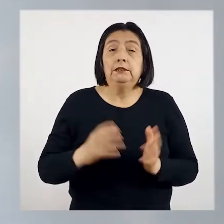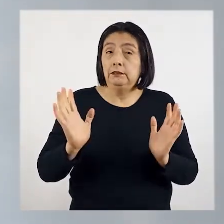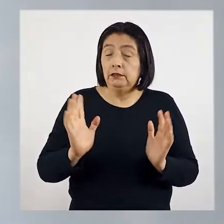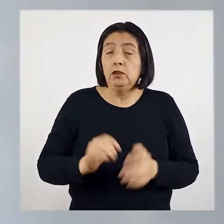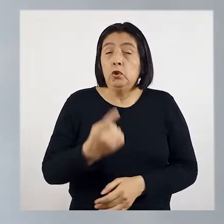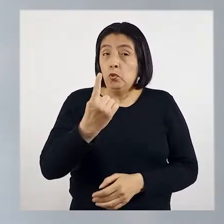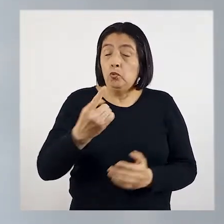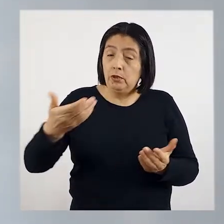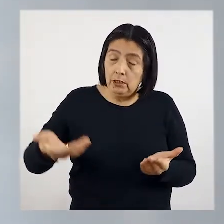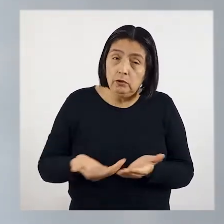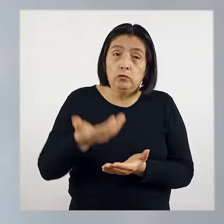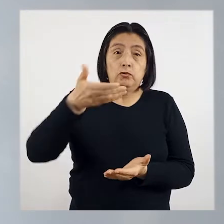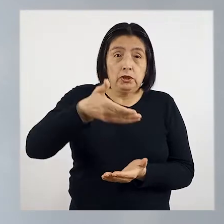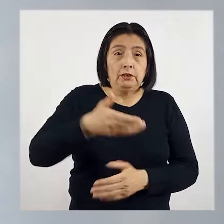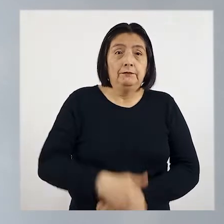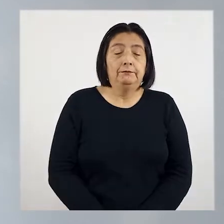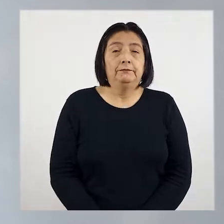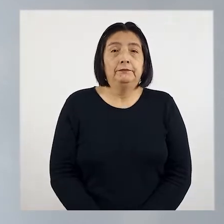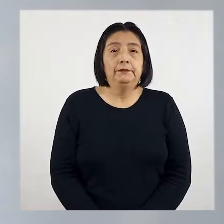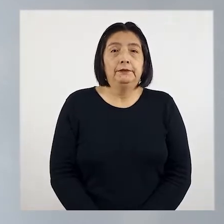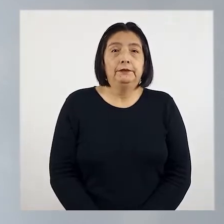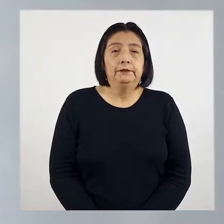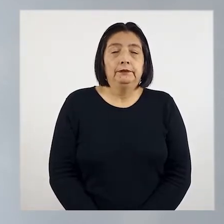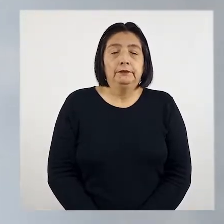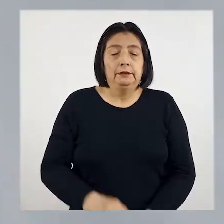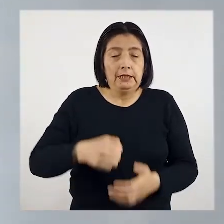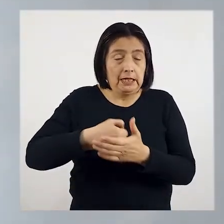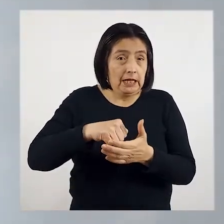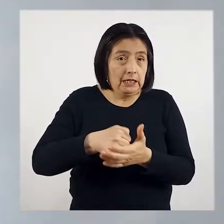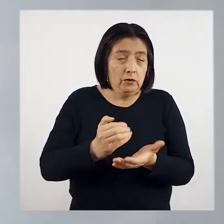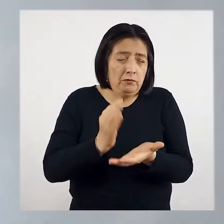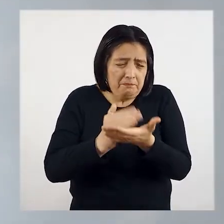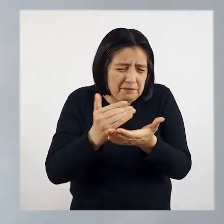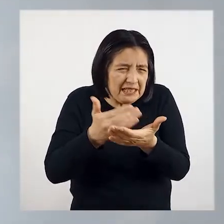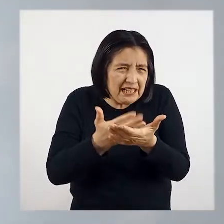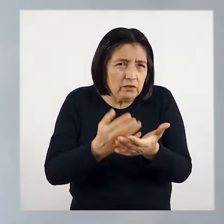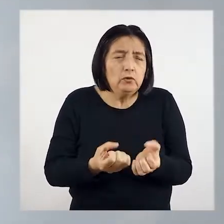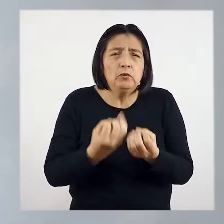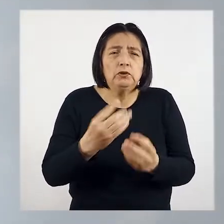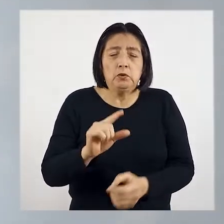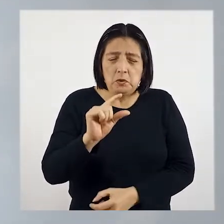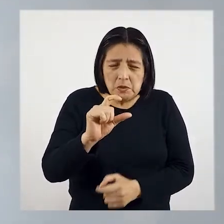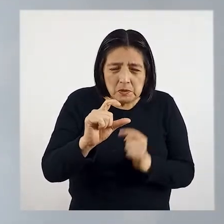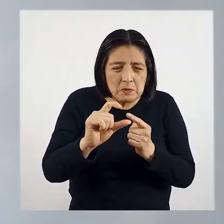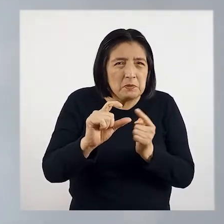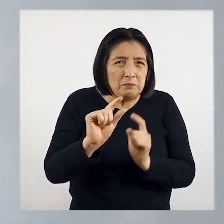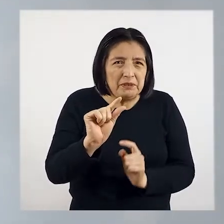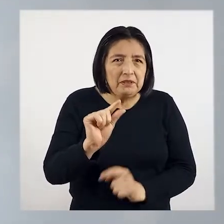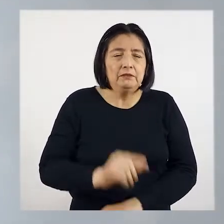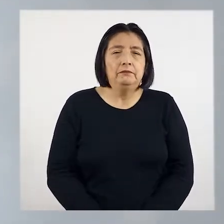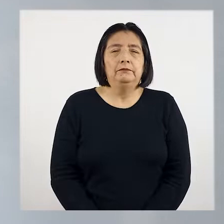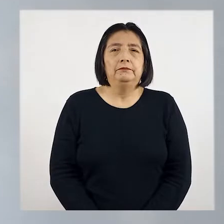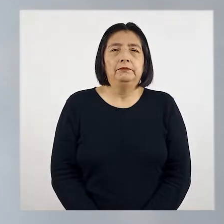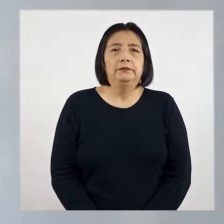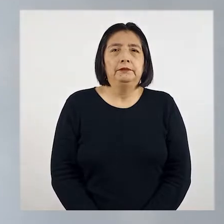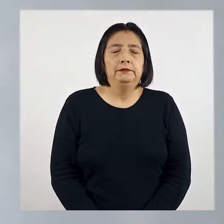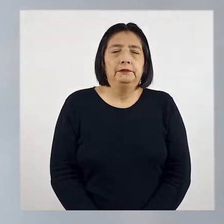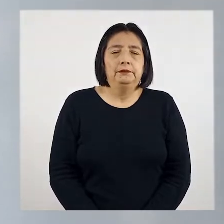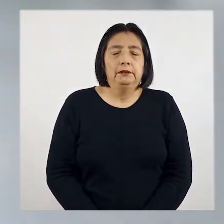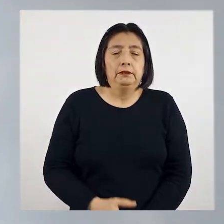Arvejas frescas, 1 cucharada llena. Ajo picado finamente, 1 diente pequeño.